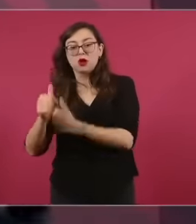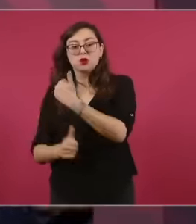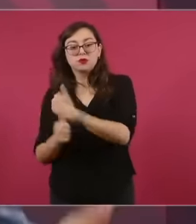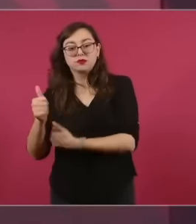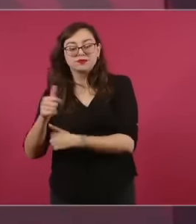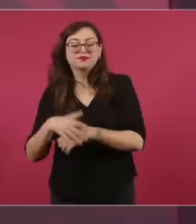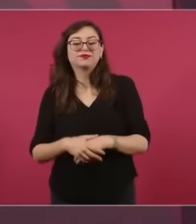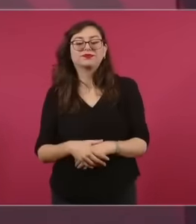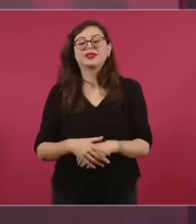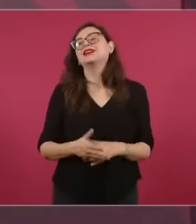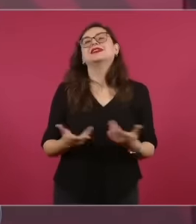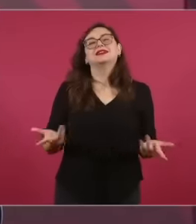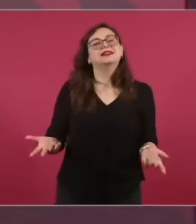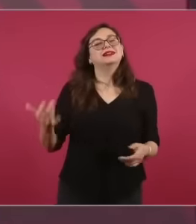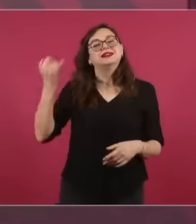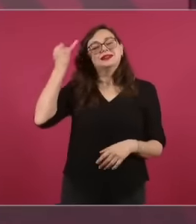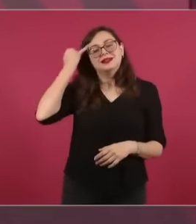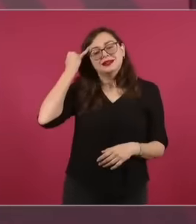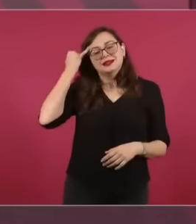¿cómo? Porque es